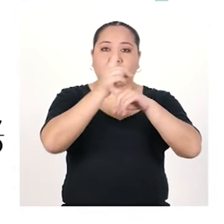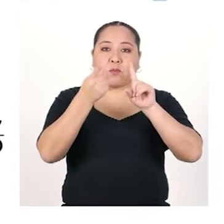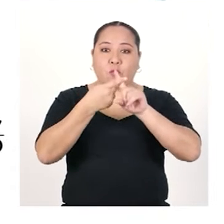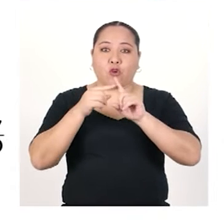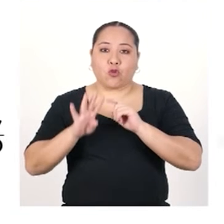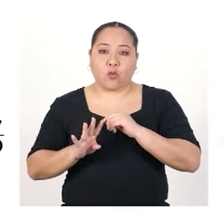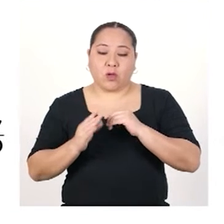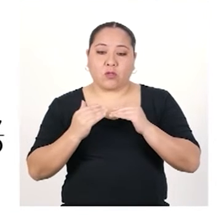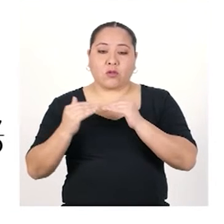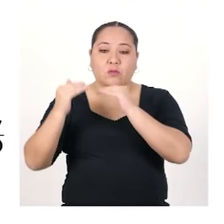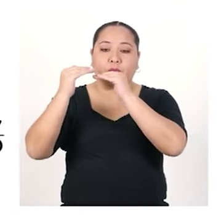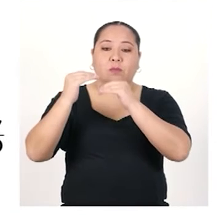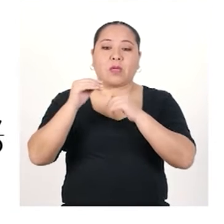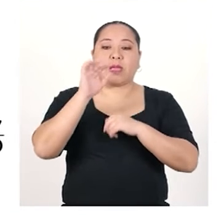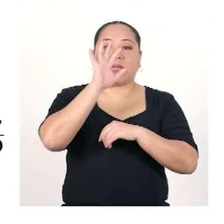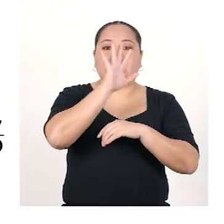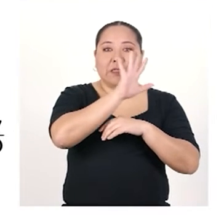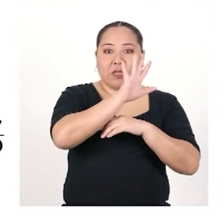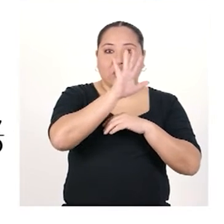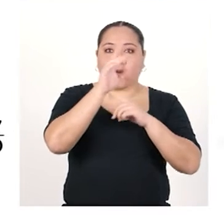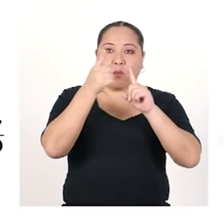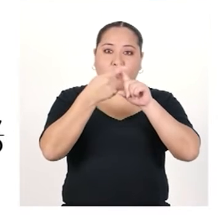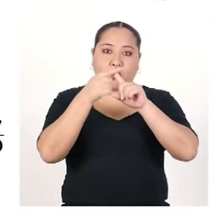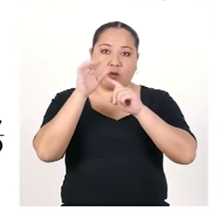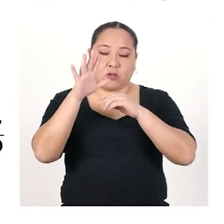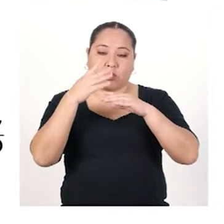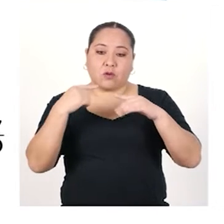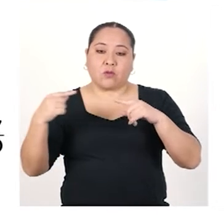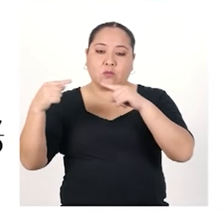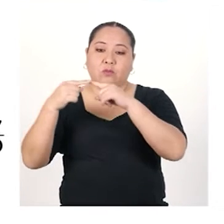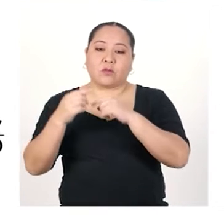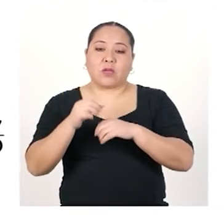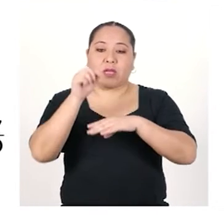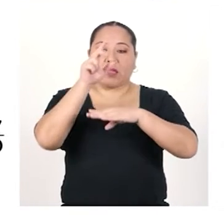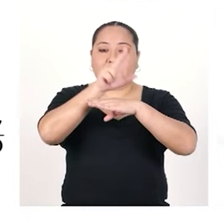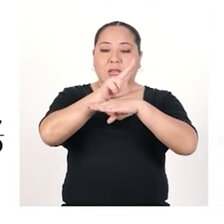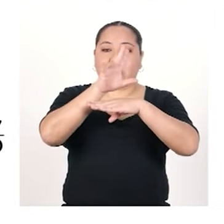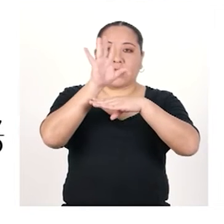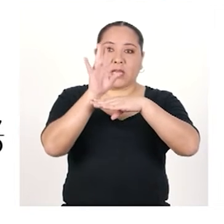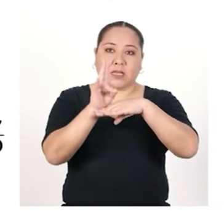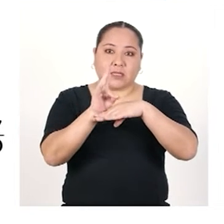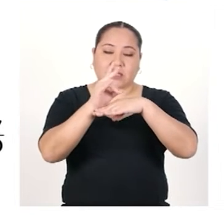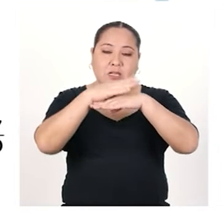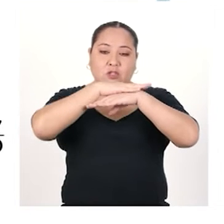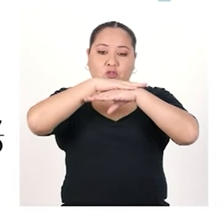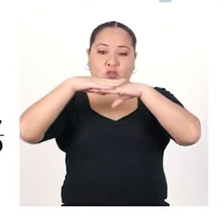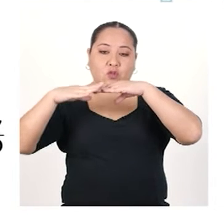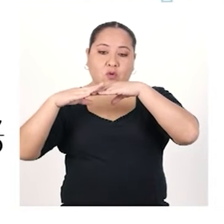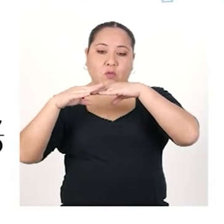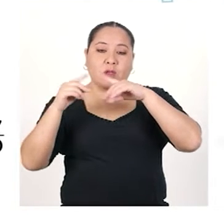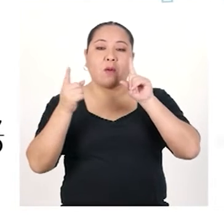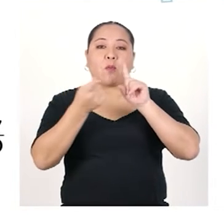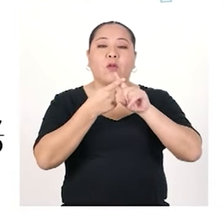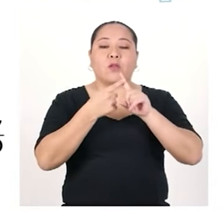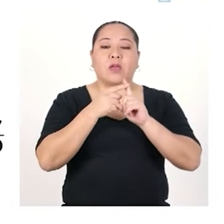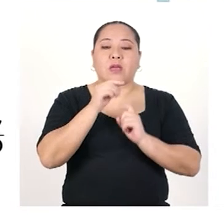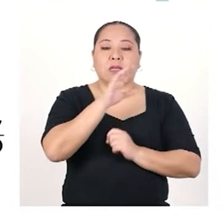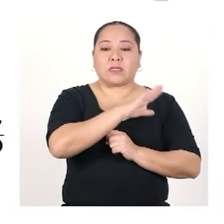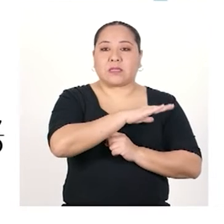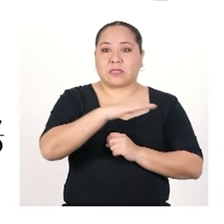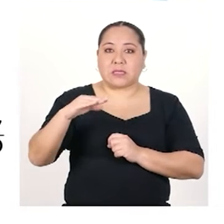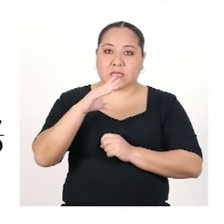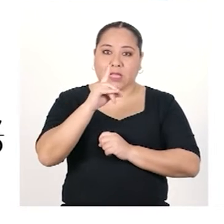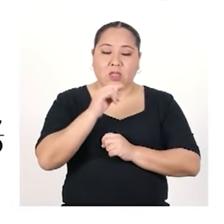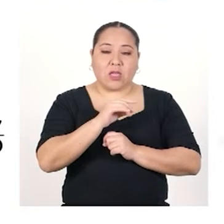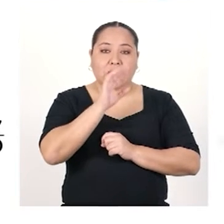por 4 más 5 por 5, que da como resultado 37 sobre la multiplicación